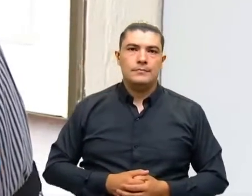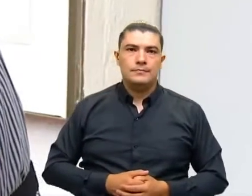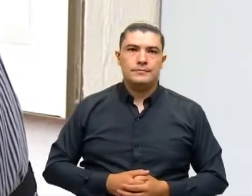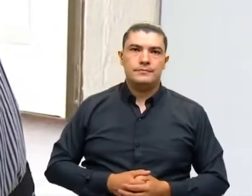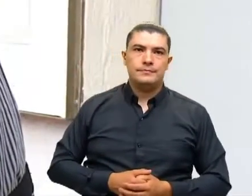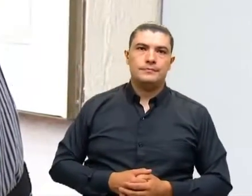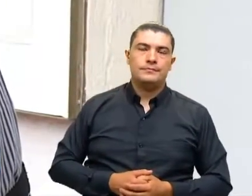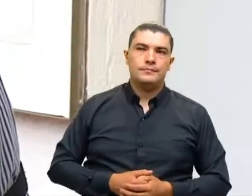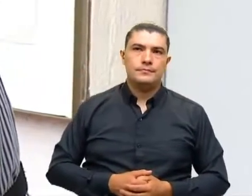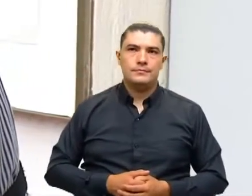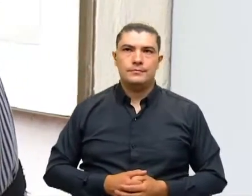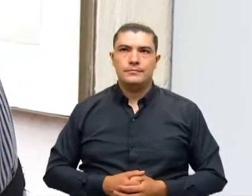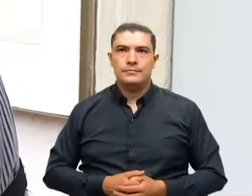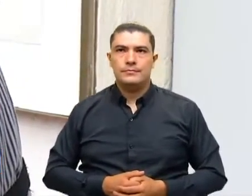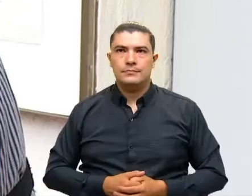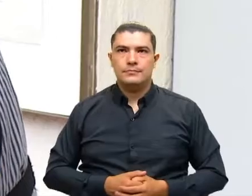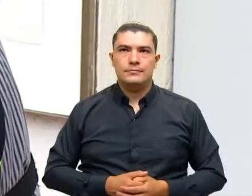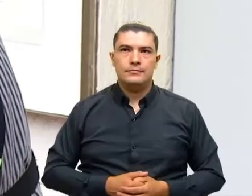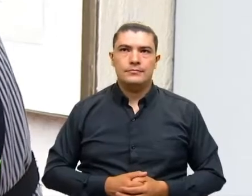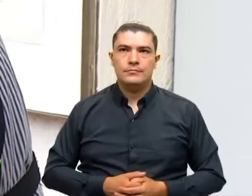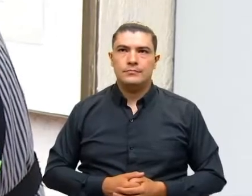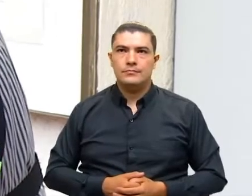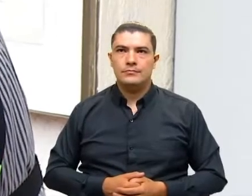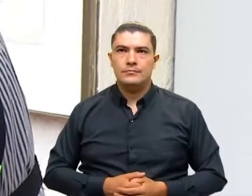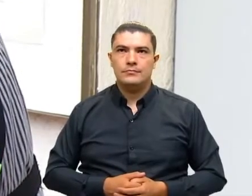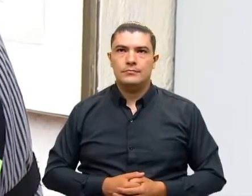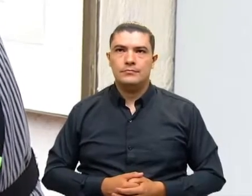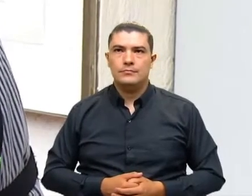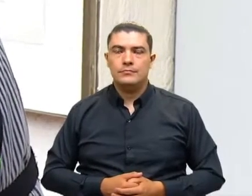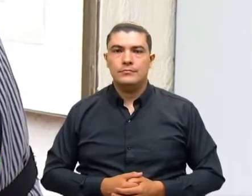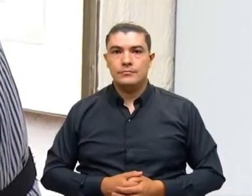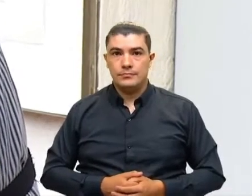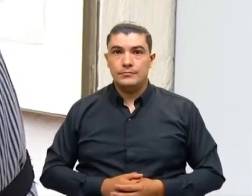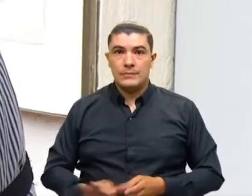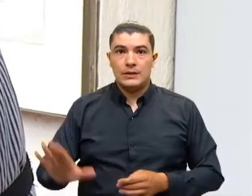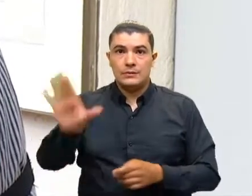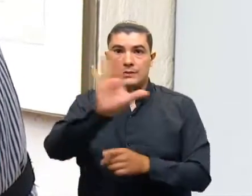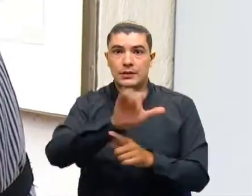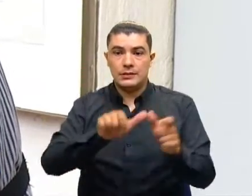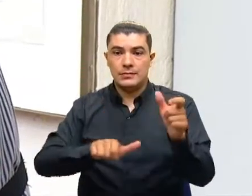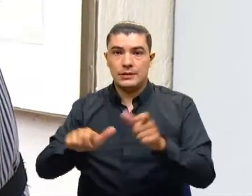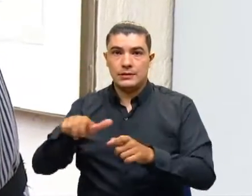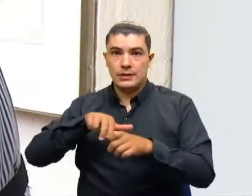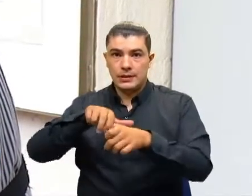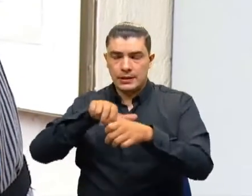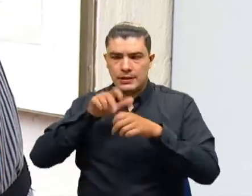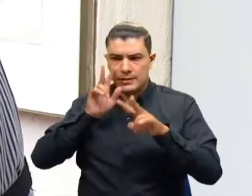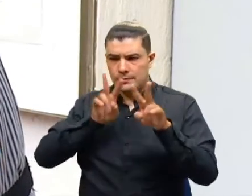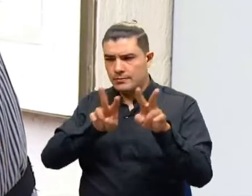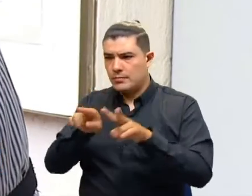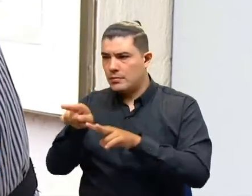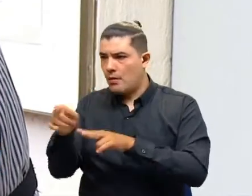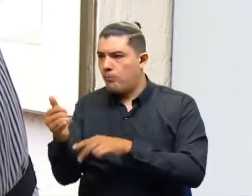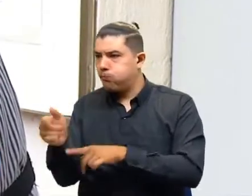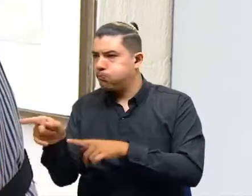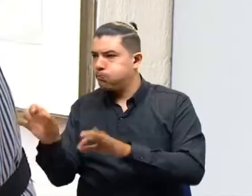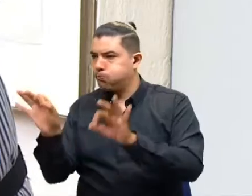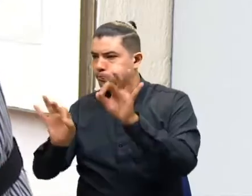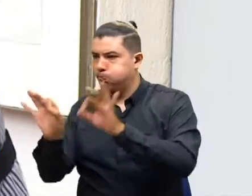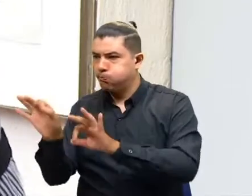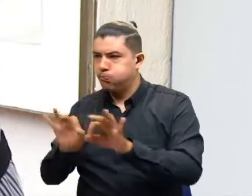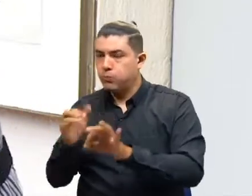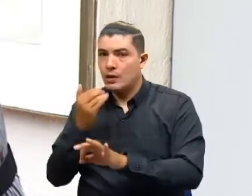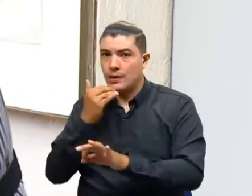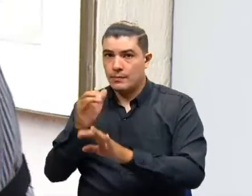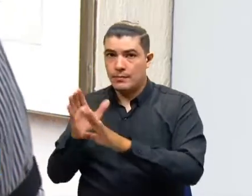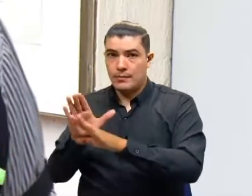señores conductores del transporte público colectivo que por favor, en la medida que el corredor vial tenga un paradero debidamente designado, como por